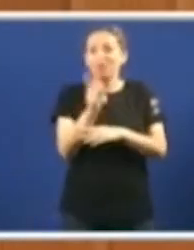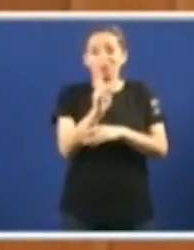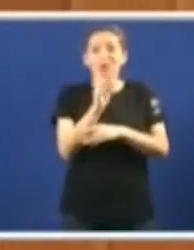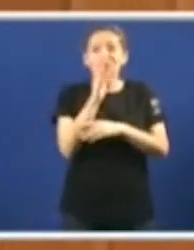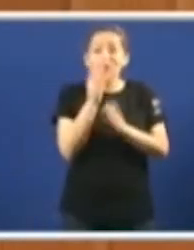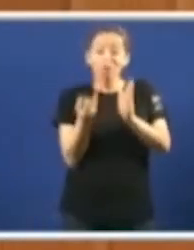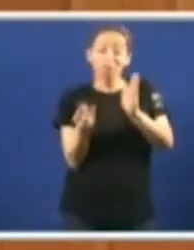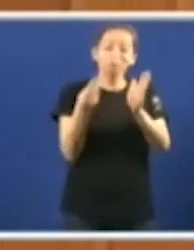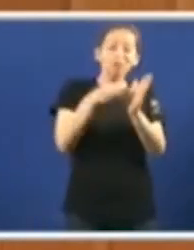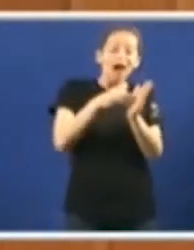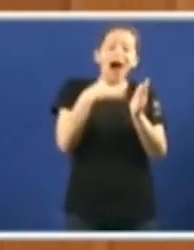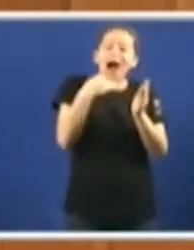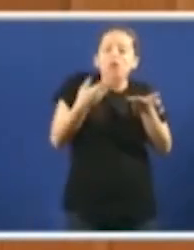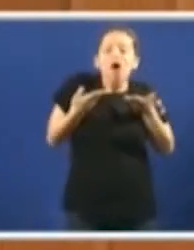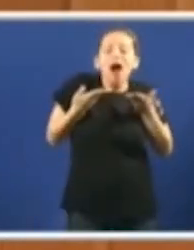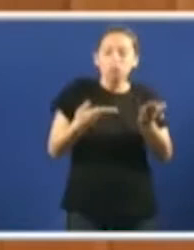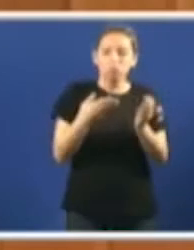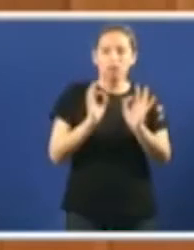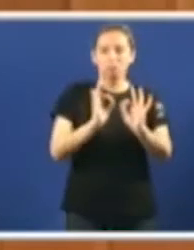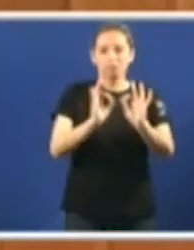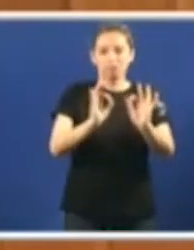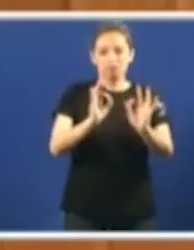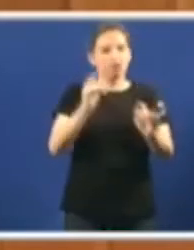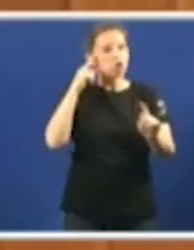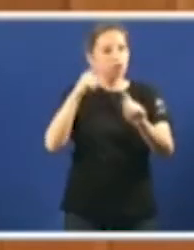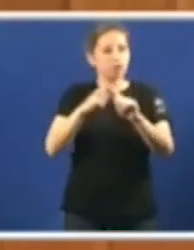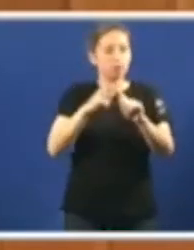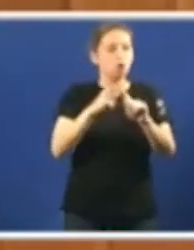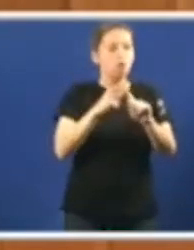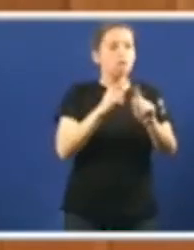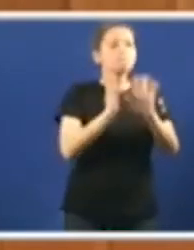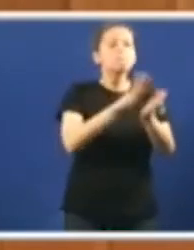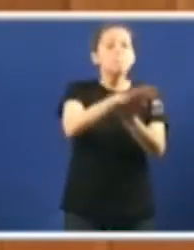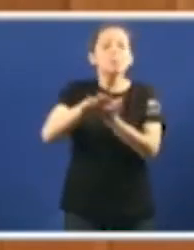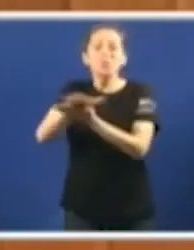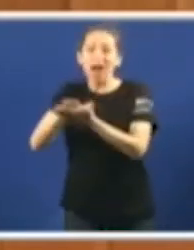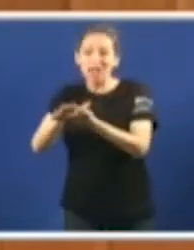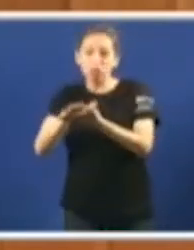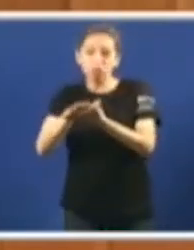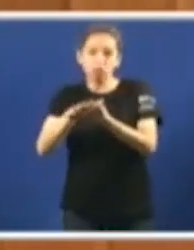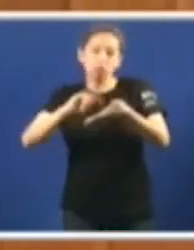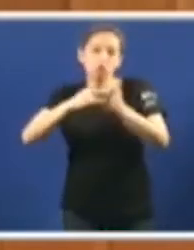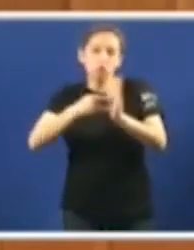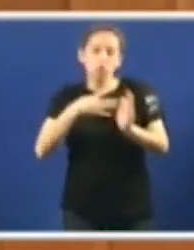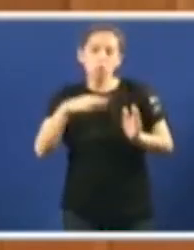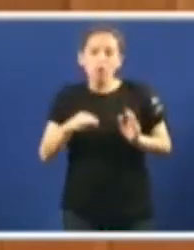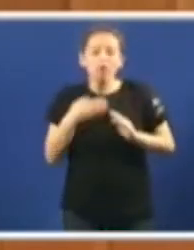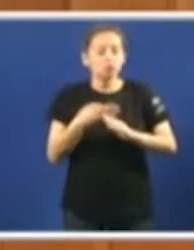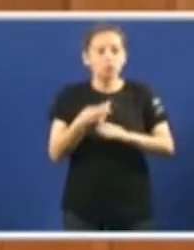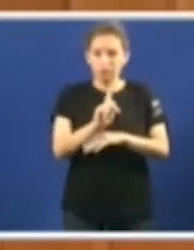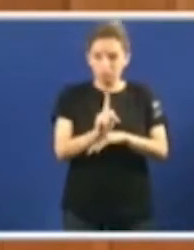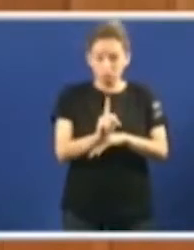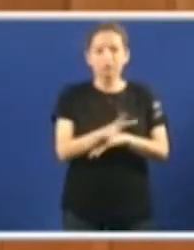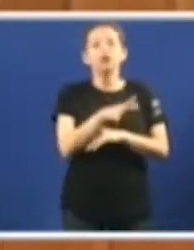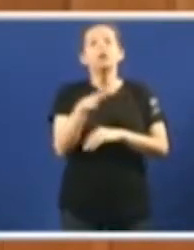axudas específicas para facer fronte aos danos da praga. E necesitamos abrir esta liña de axudas específicas, por unha